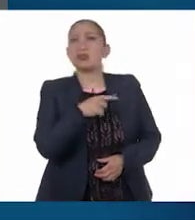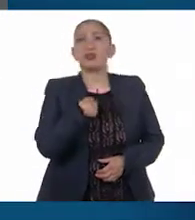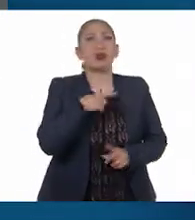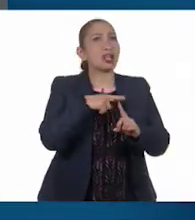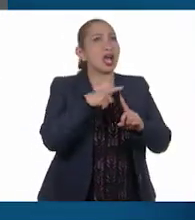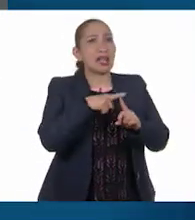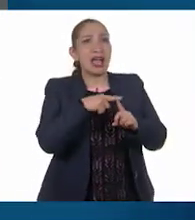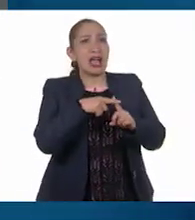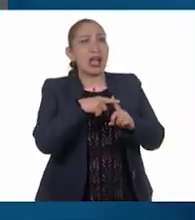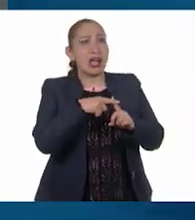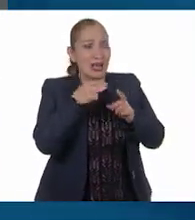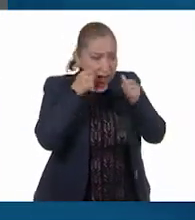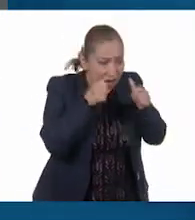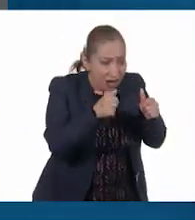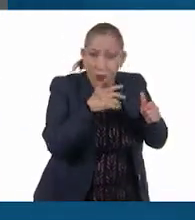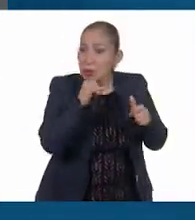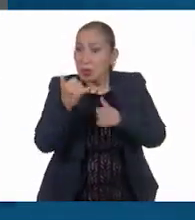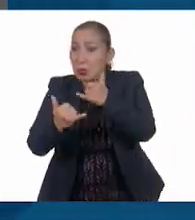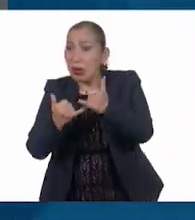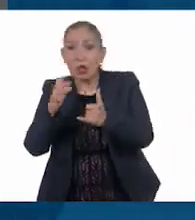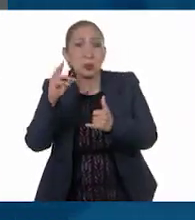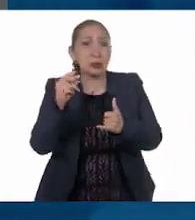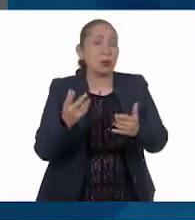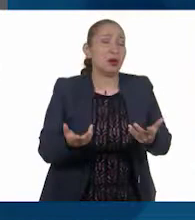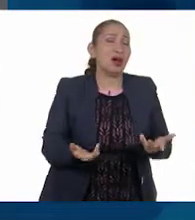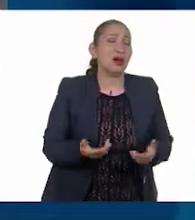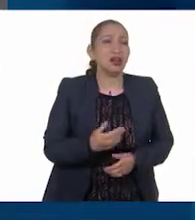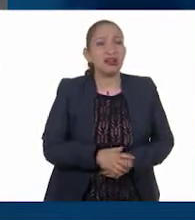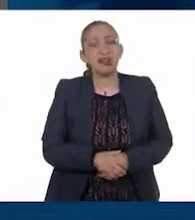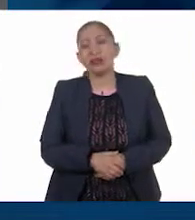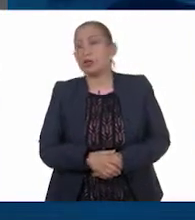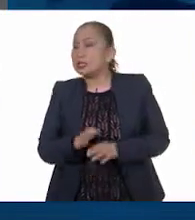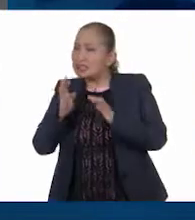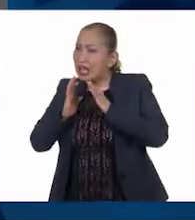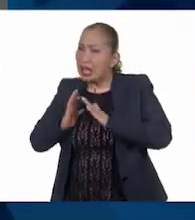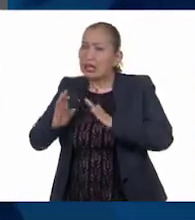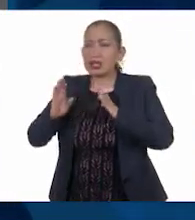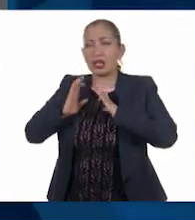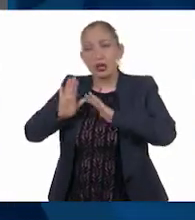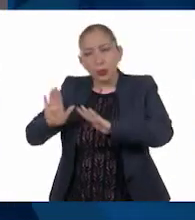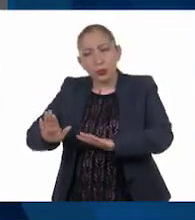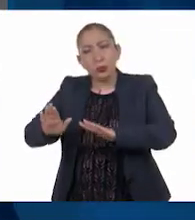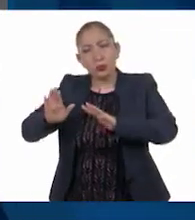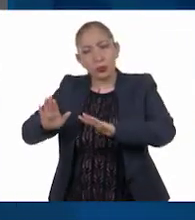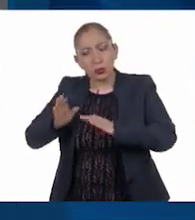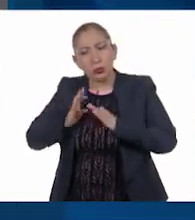la tarea no voy a poder jugar. No, cálmate, calma.